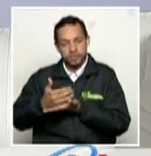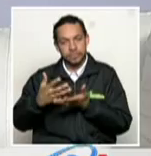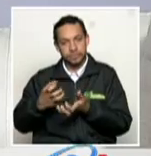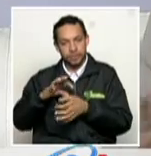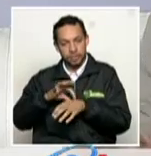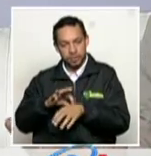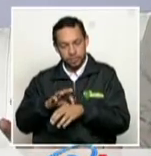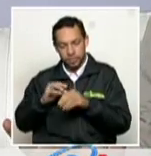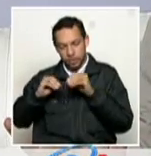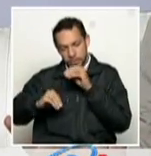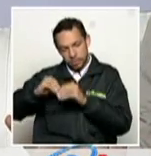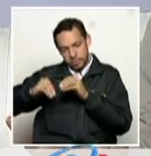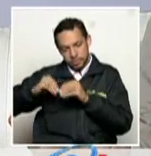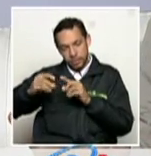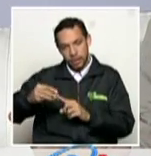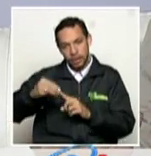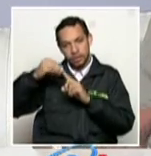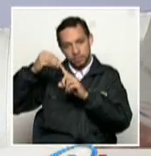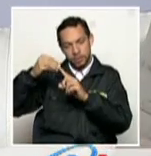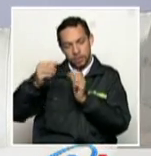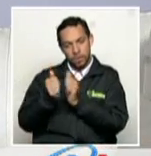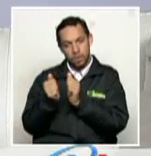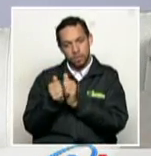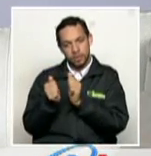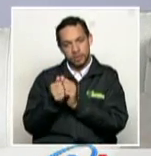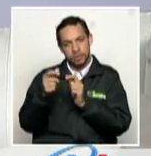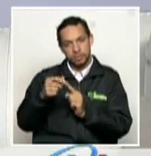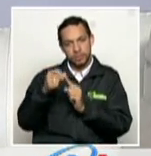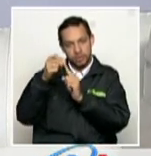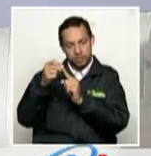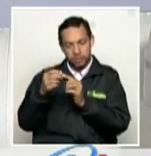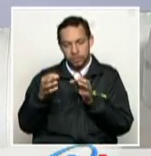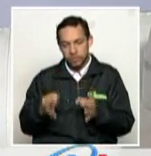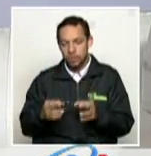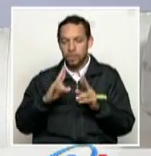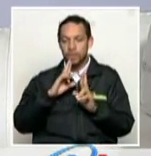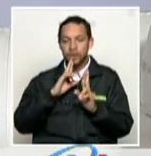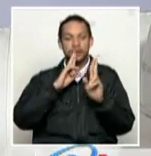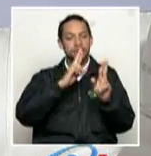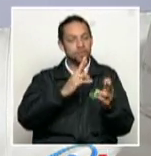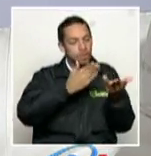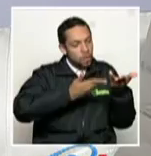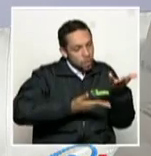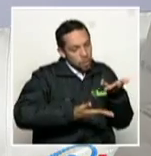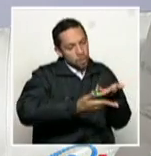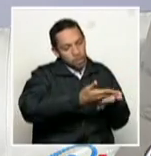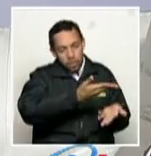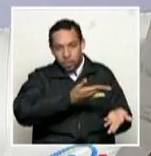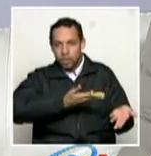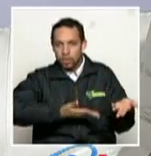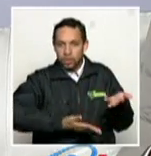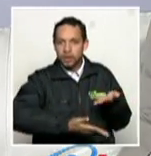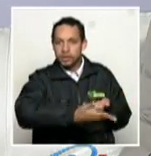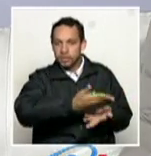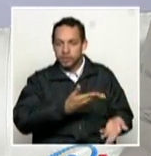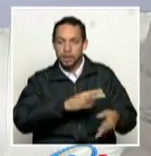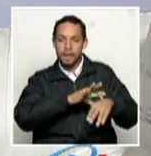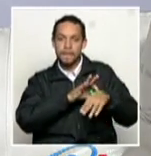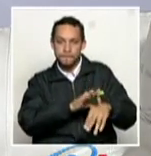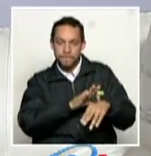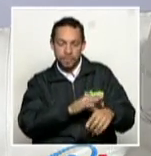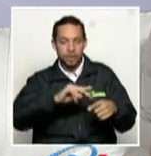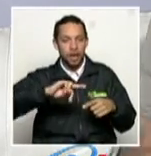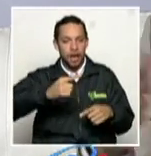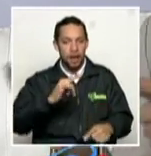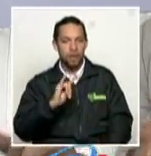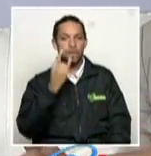acá todas las especialidades pasan y lo que queremos es responder y compartir con ustedes esas enfermedades y esos temas de